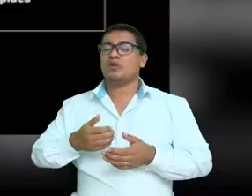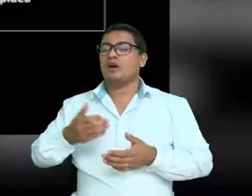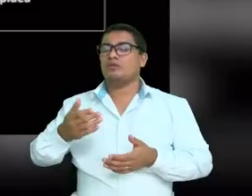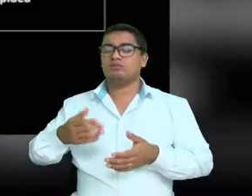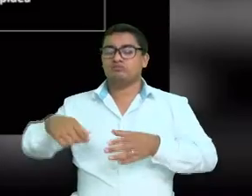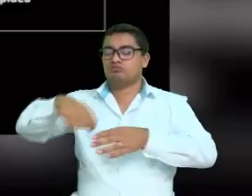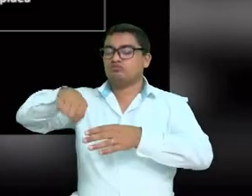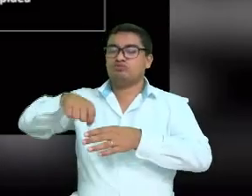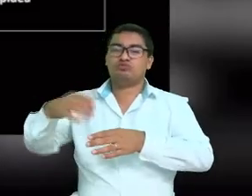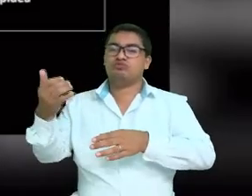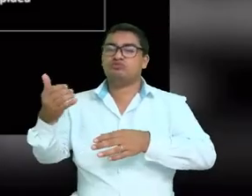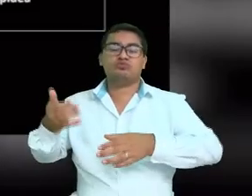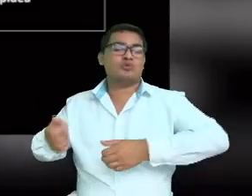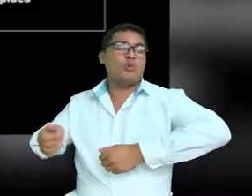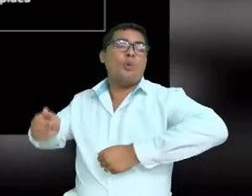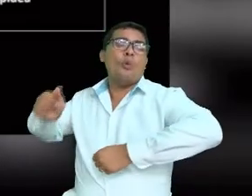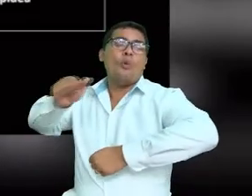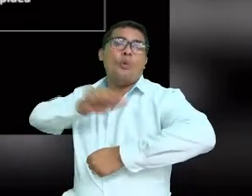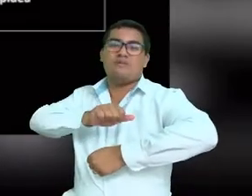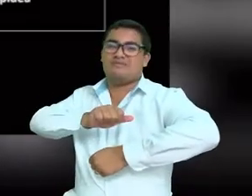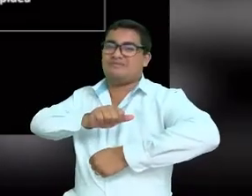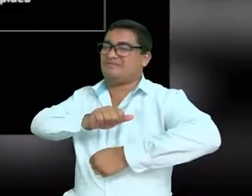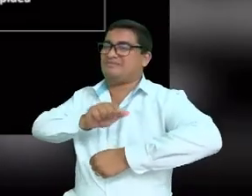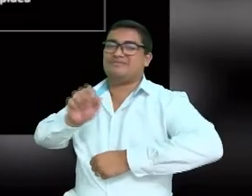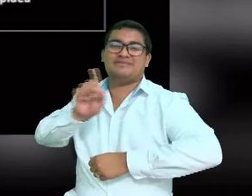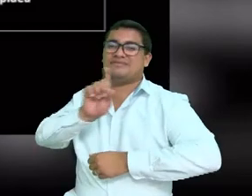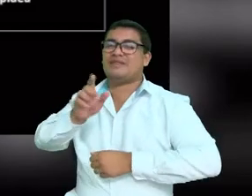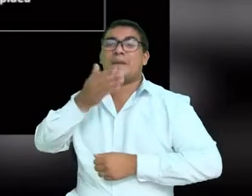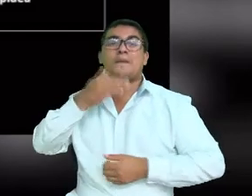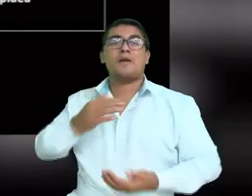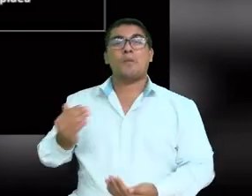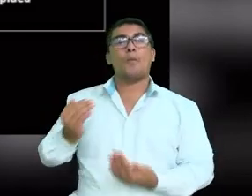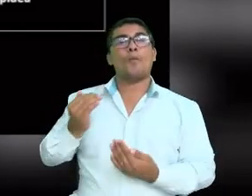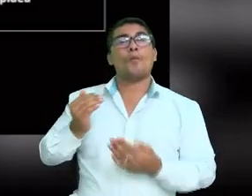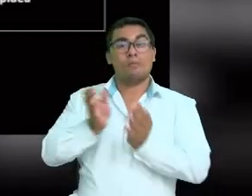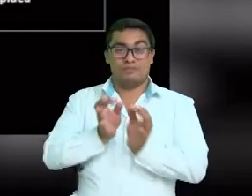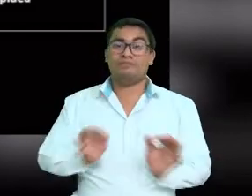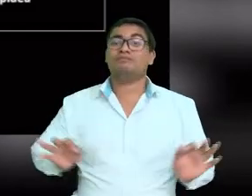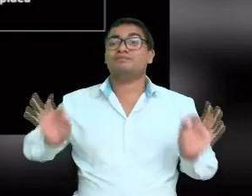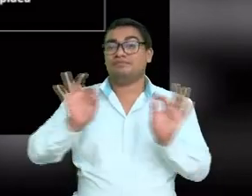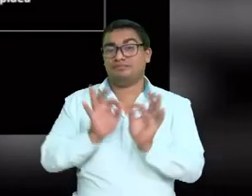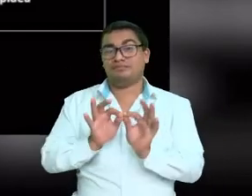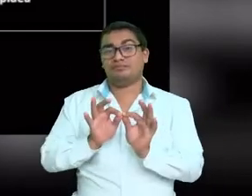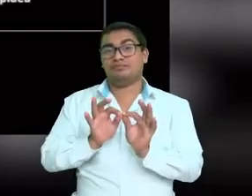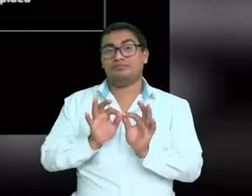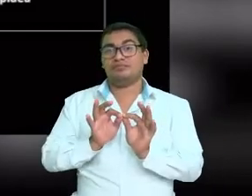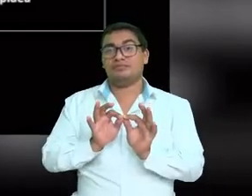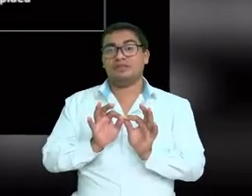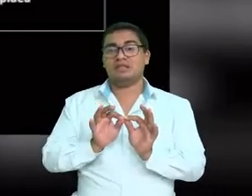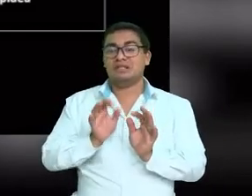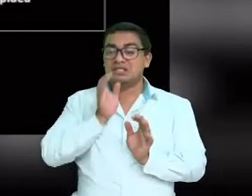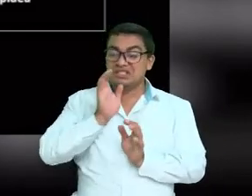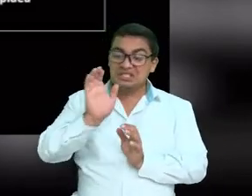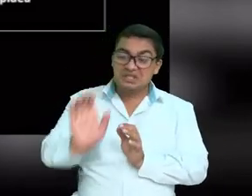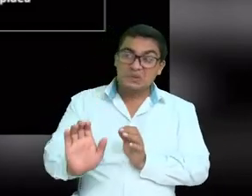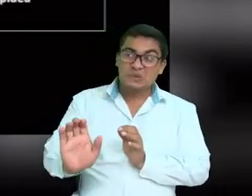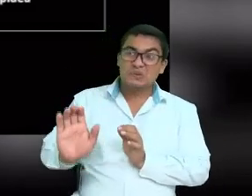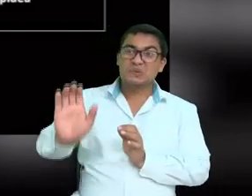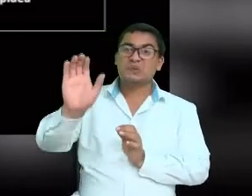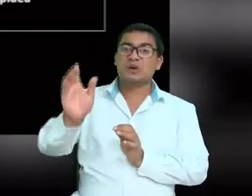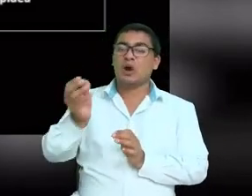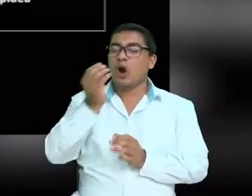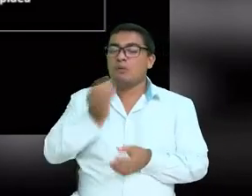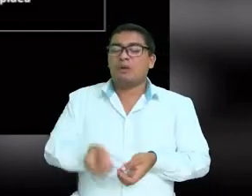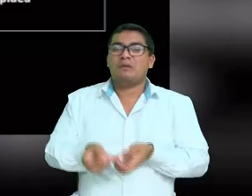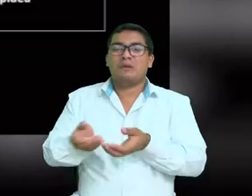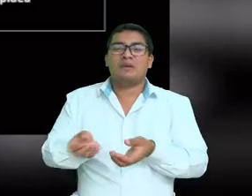y va el niño en su crecimiento recibiendo alimentos no adecuados, y esto involucra que su sistema